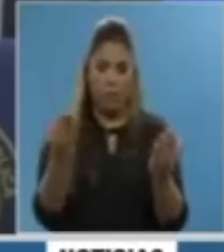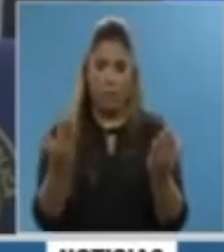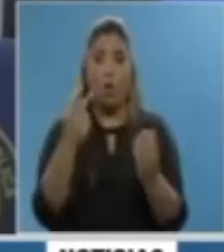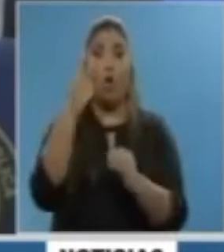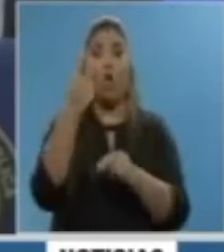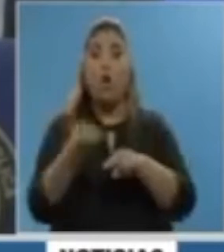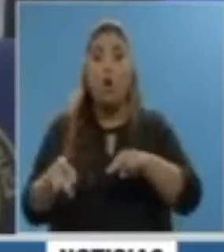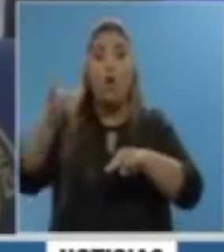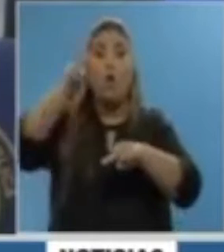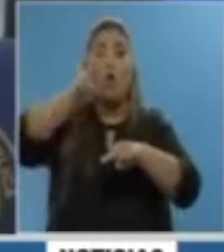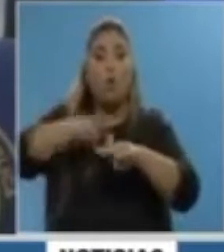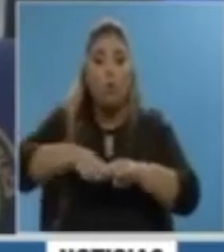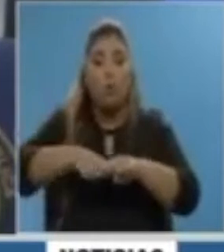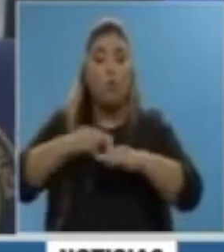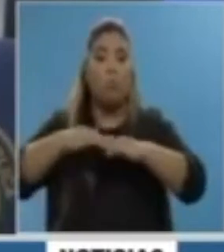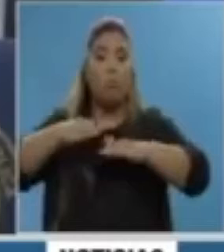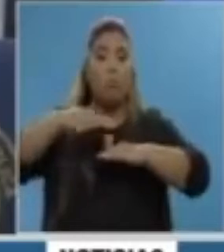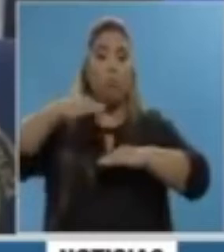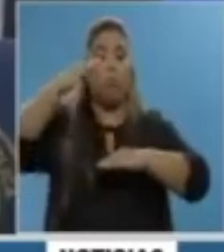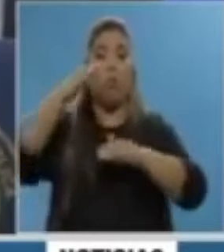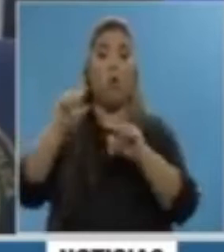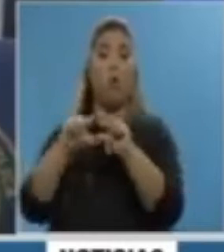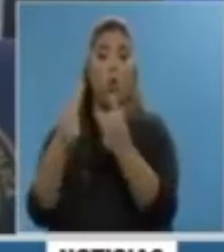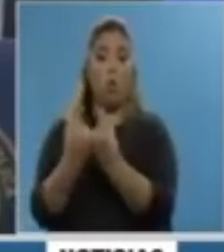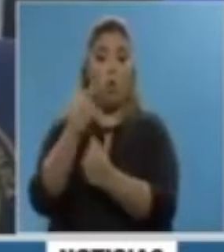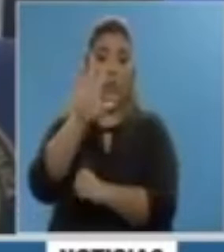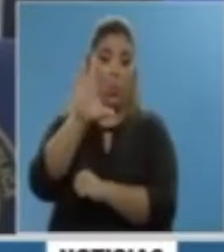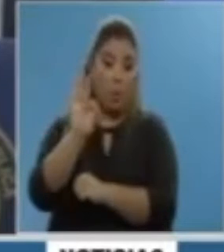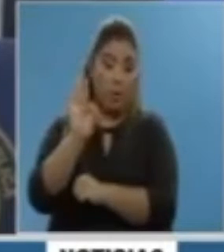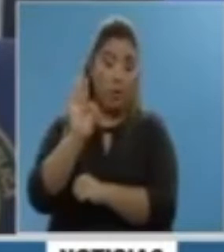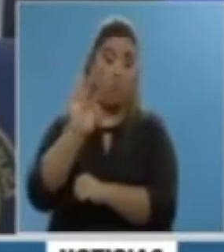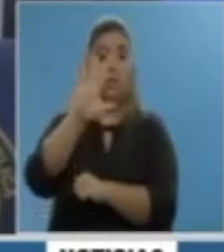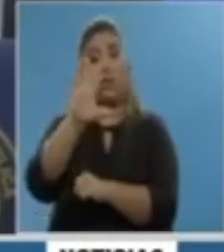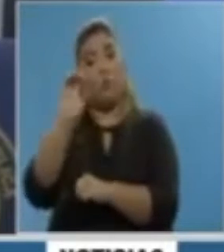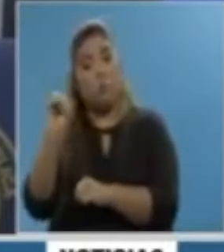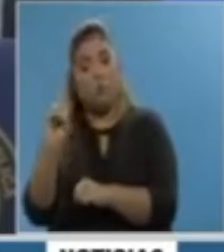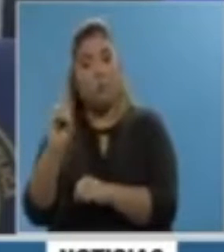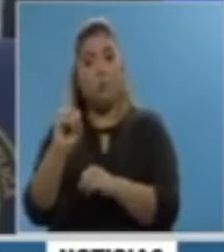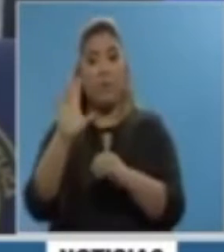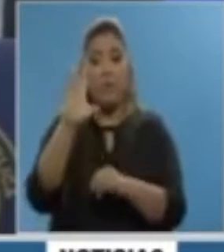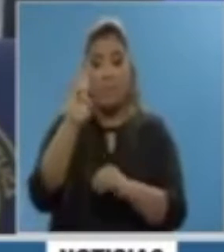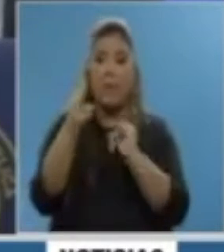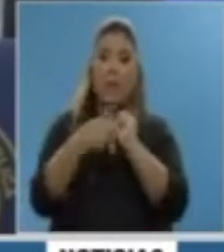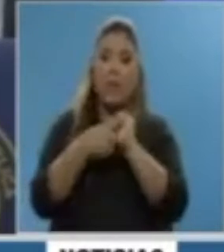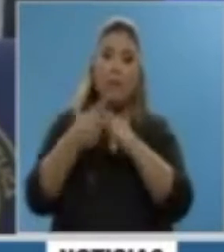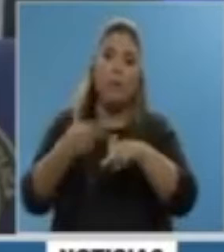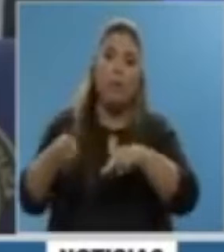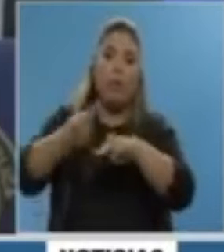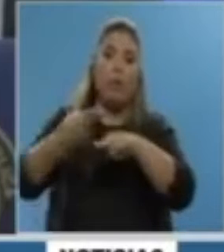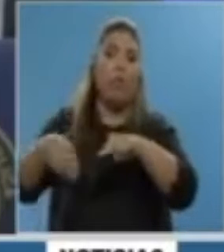veces mayor. En el grupo de 50 a 59 es 3 veces mayor, 7 veces mayor en